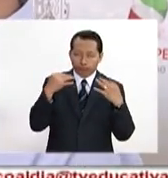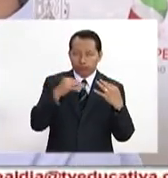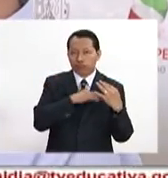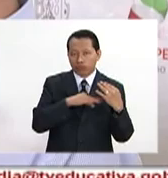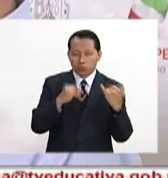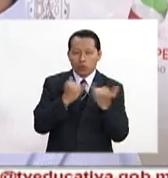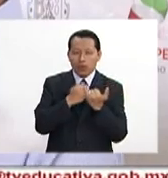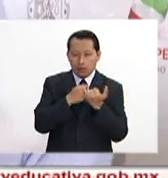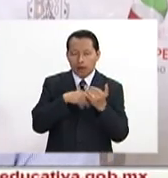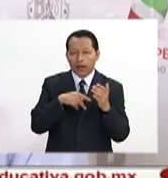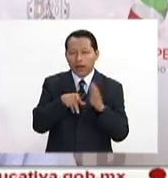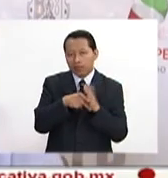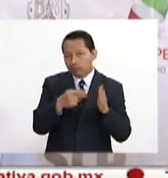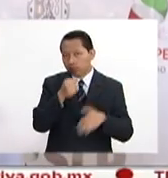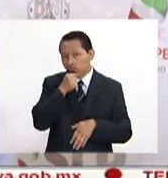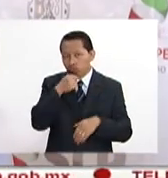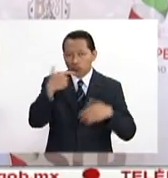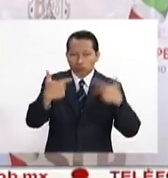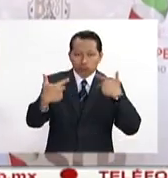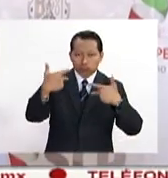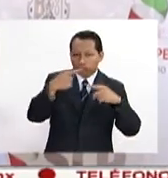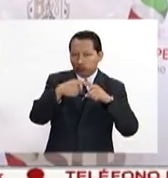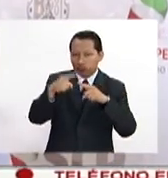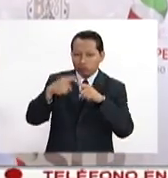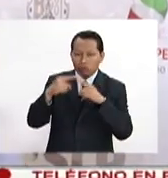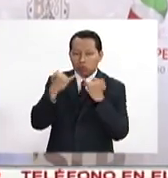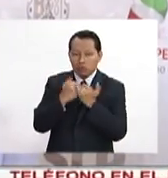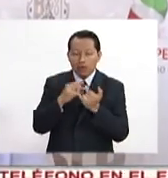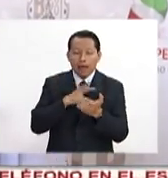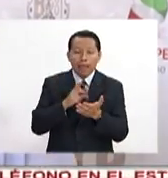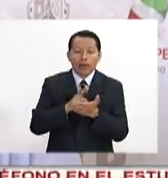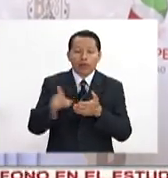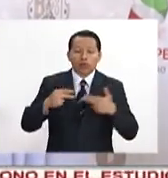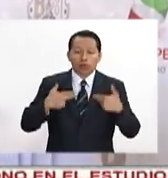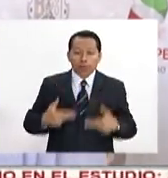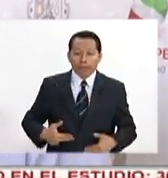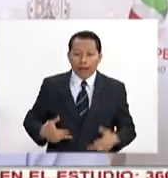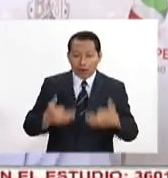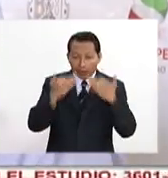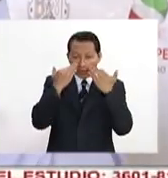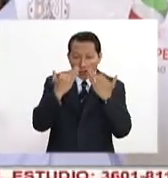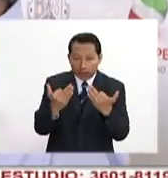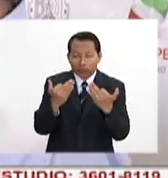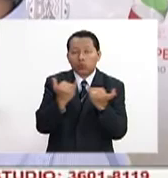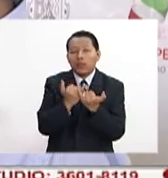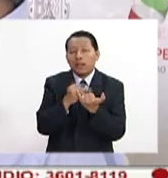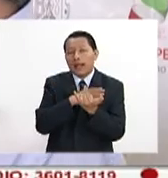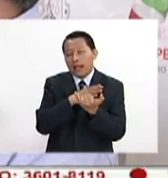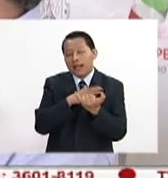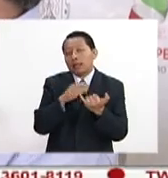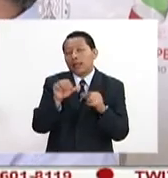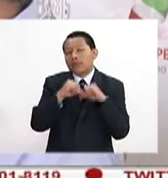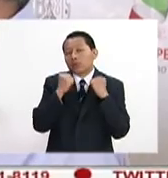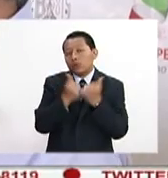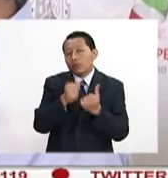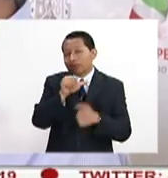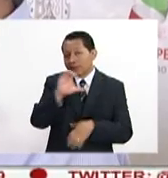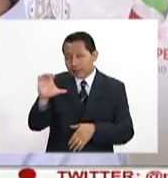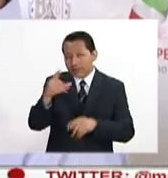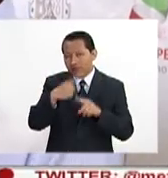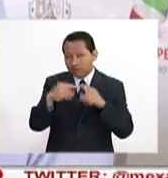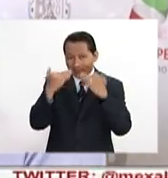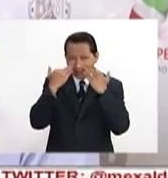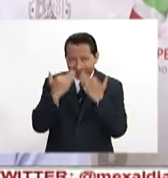comunicación, frente a derechos humanos, a organizaciones de la sociedad civil, frente a todo